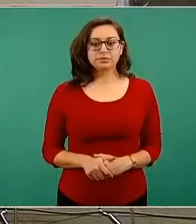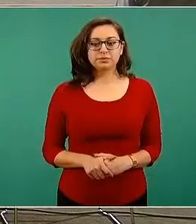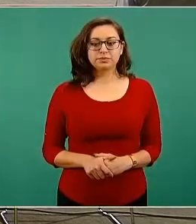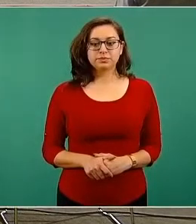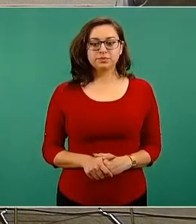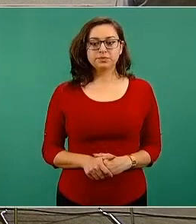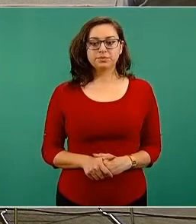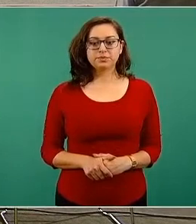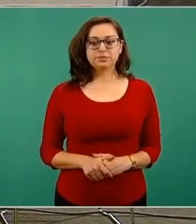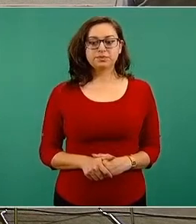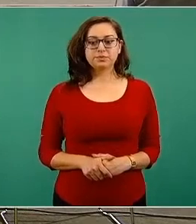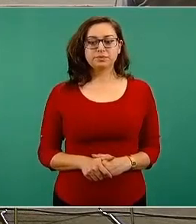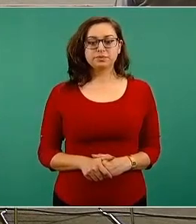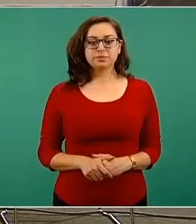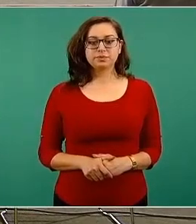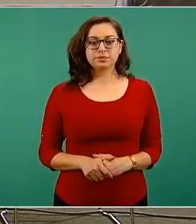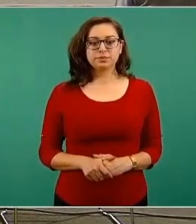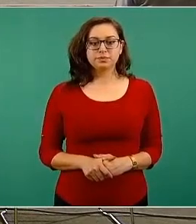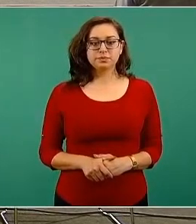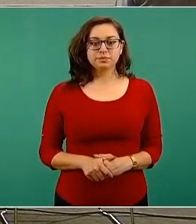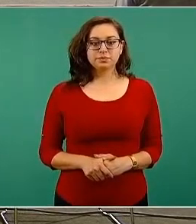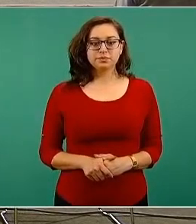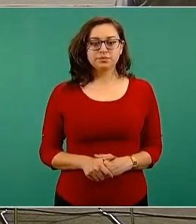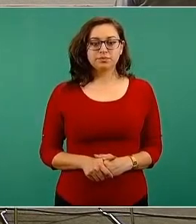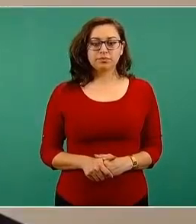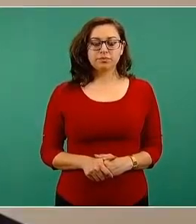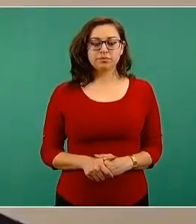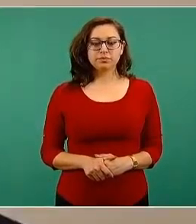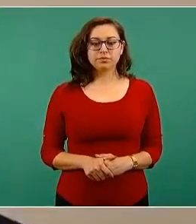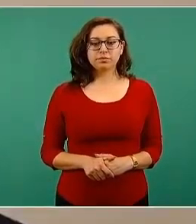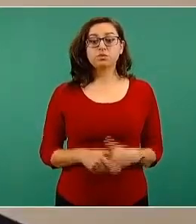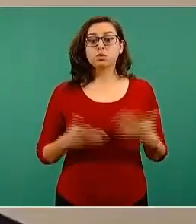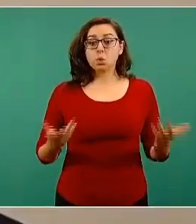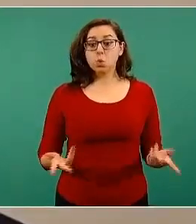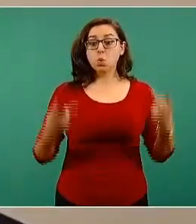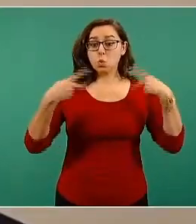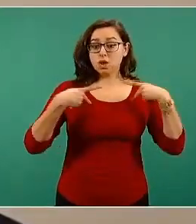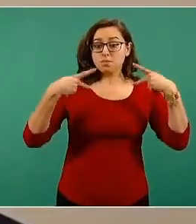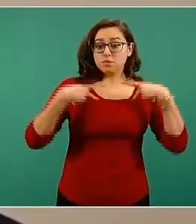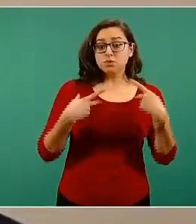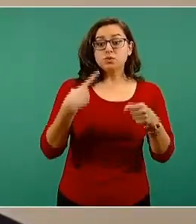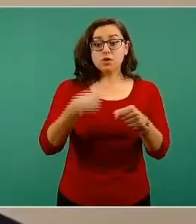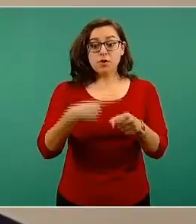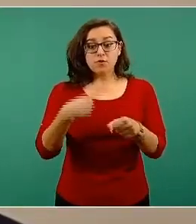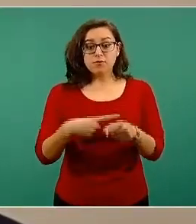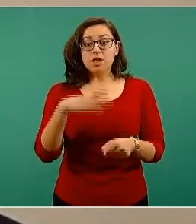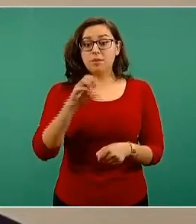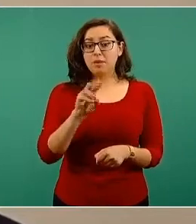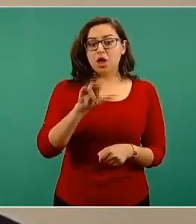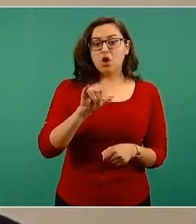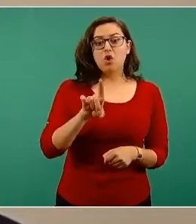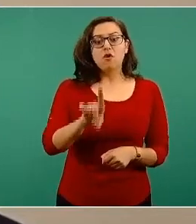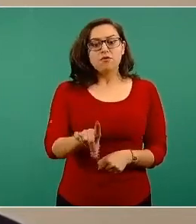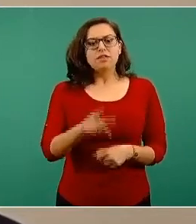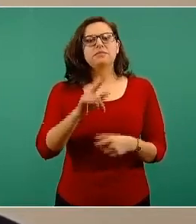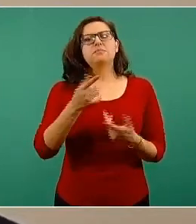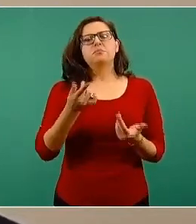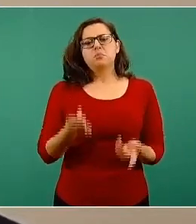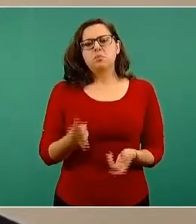característica. De la mano normalmente de una persona que empieza a recibir oxigenación puede venir también tratamientos de